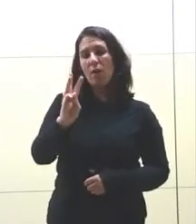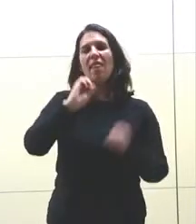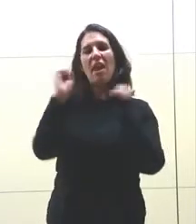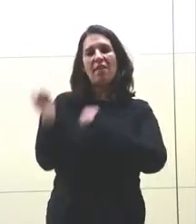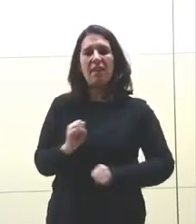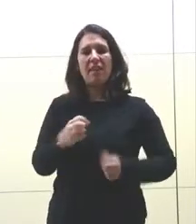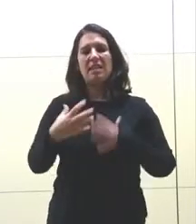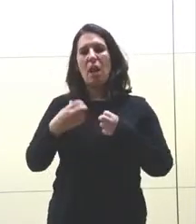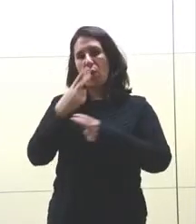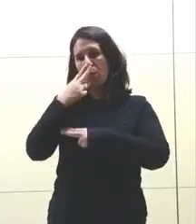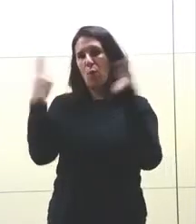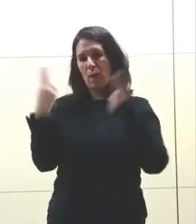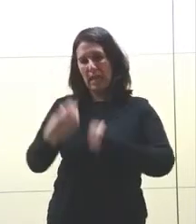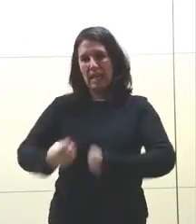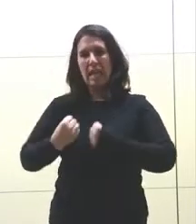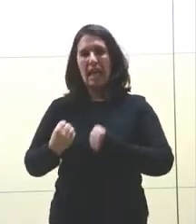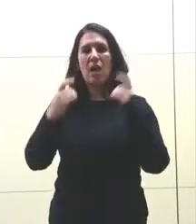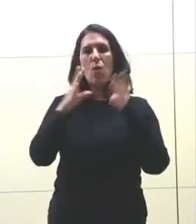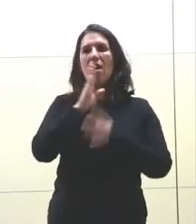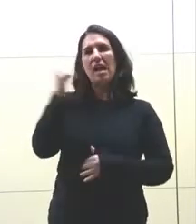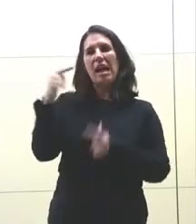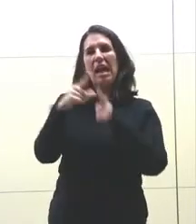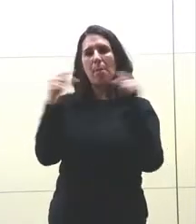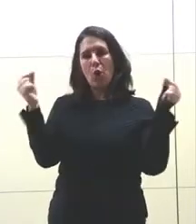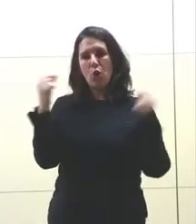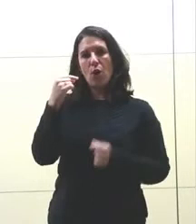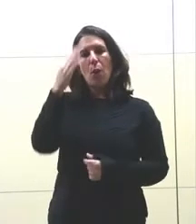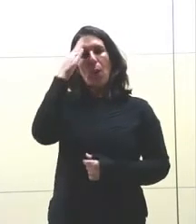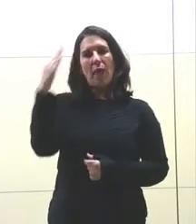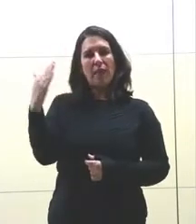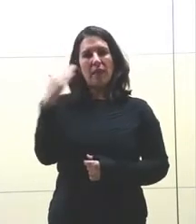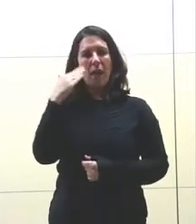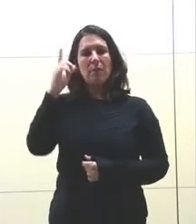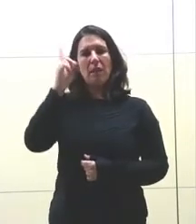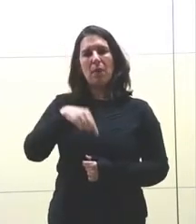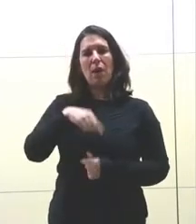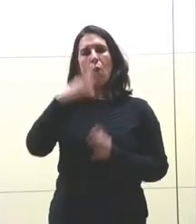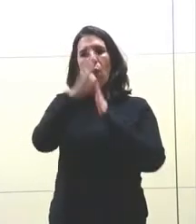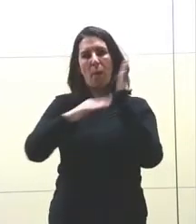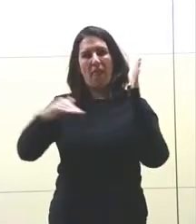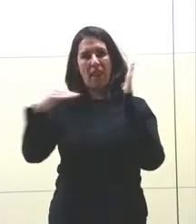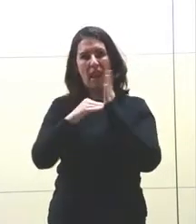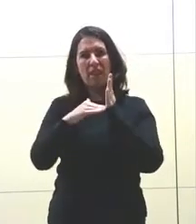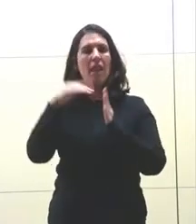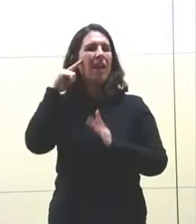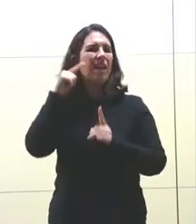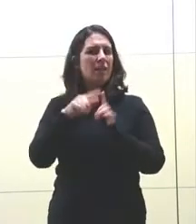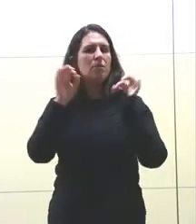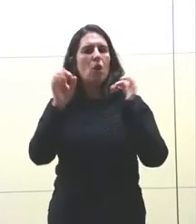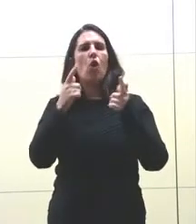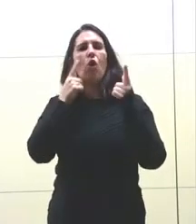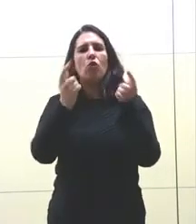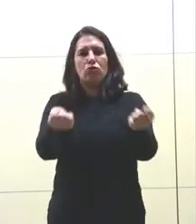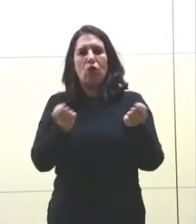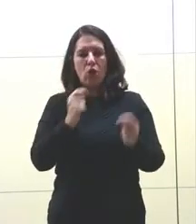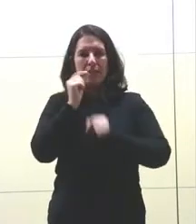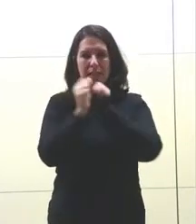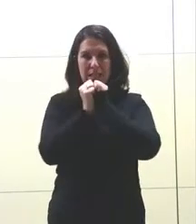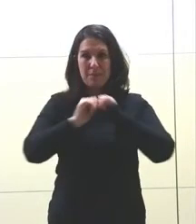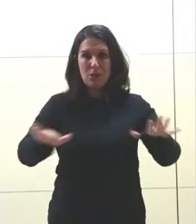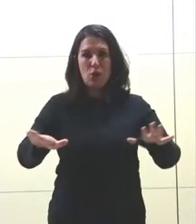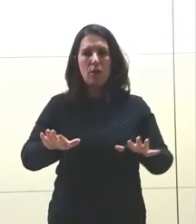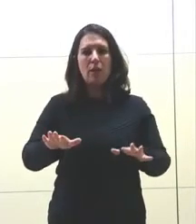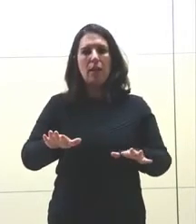pública enérgicas, como las aplicadas en Japón, Vietnam y Nueva Zelanda, para controlar la transmisión y volver a una